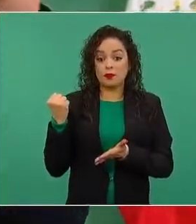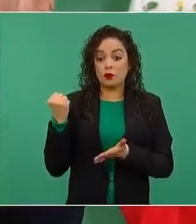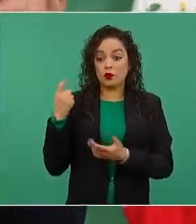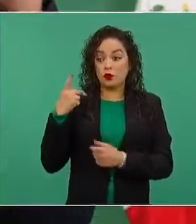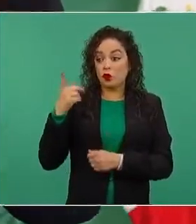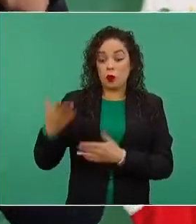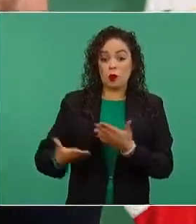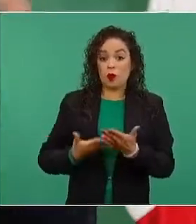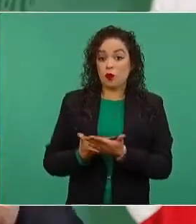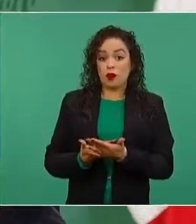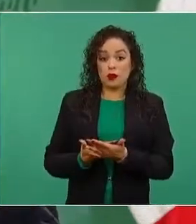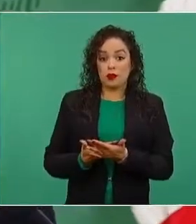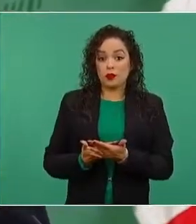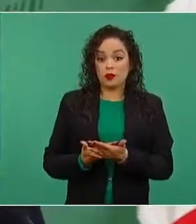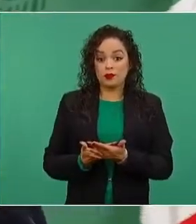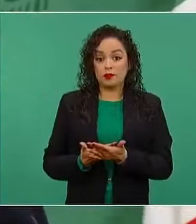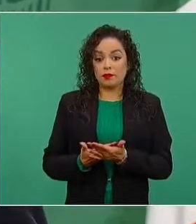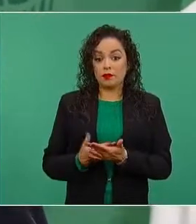los legisladores de un partido.